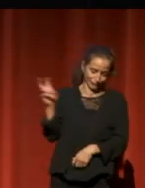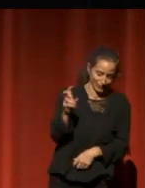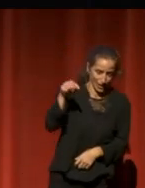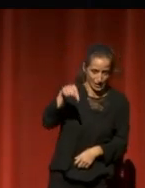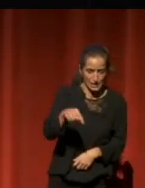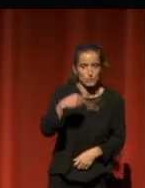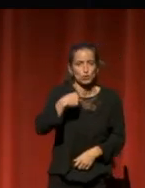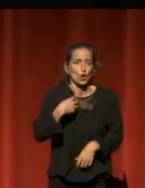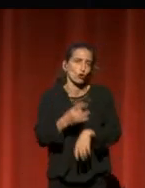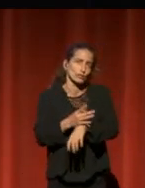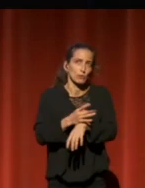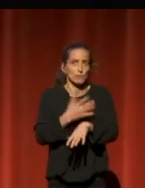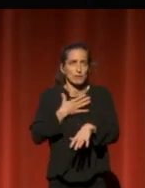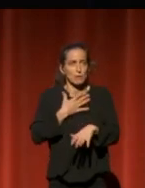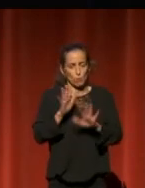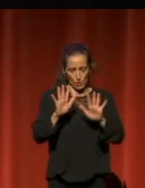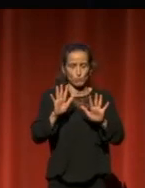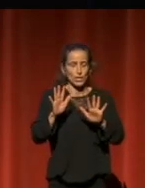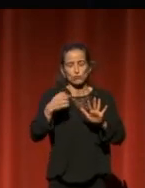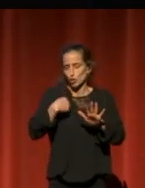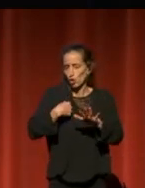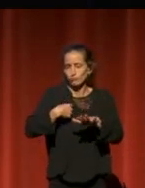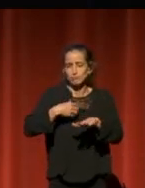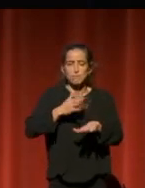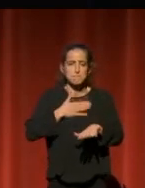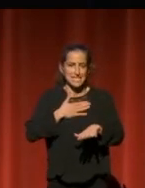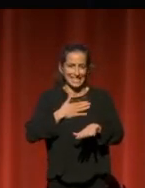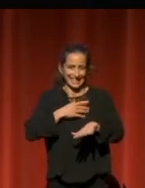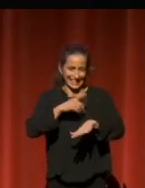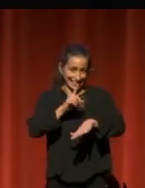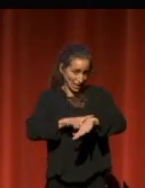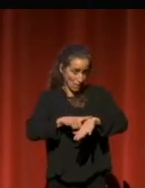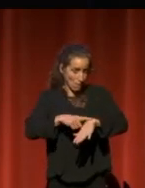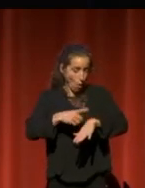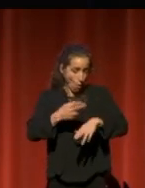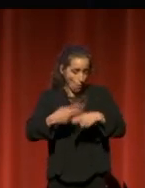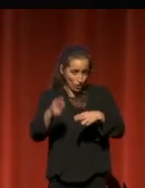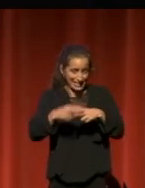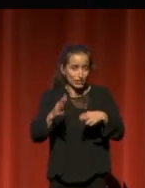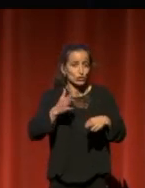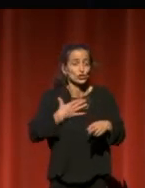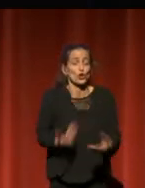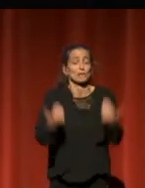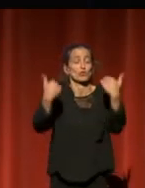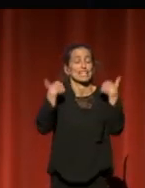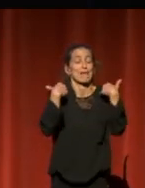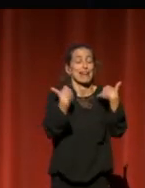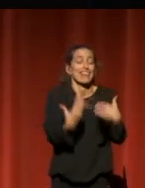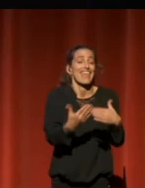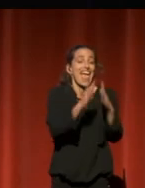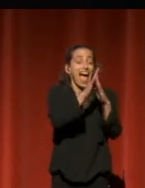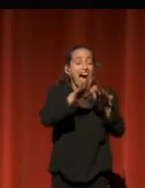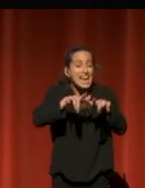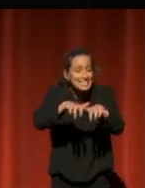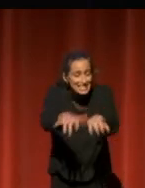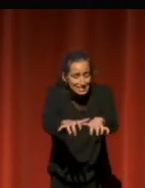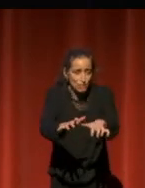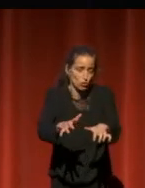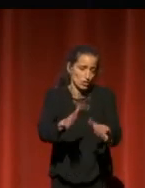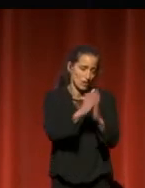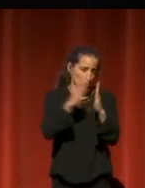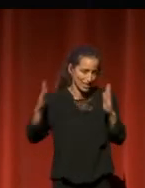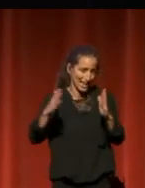mi tiempo libre. Bueno, ahora ya en todo mi tiempo político... Soy diputado provincial responsable de archivos y bibliotecas de la provincia de